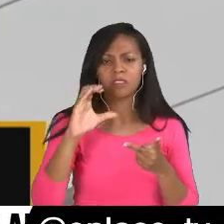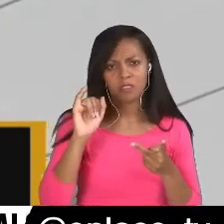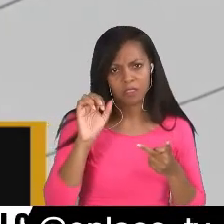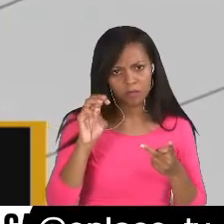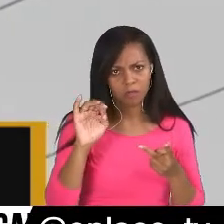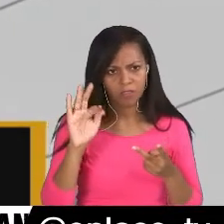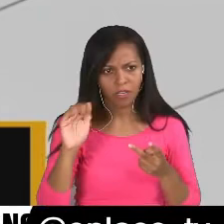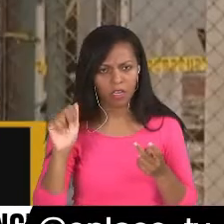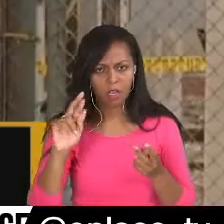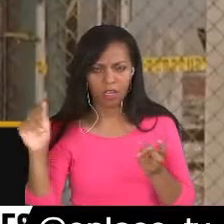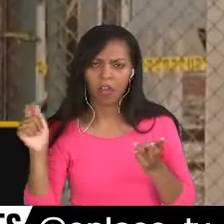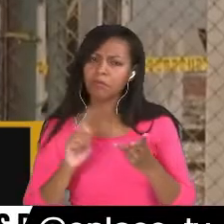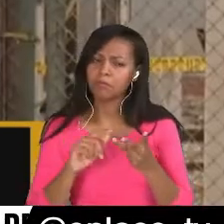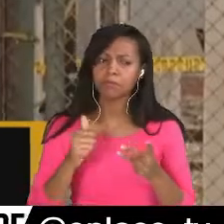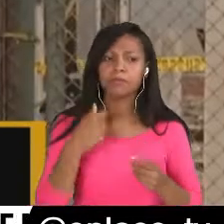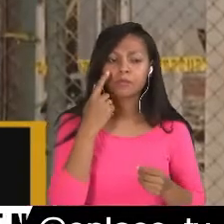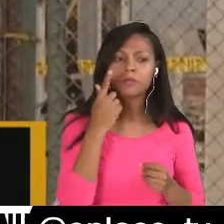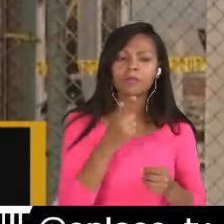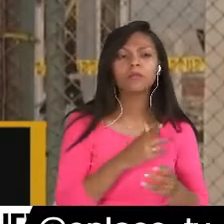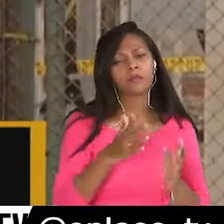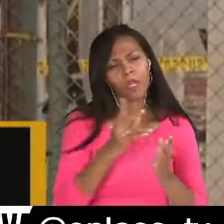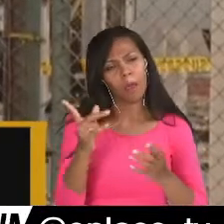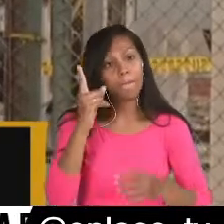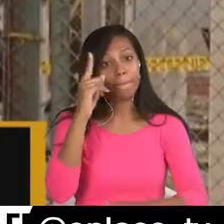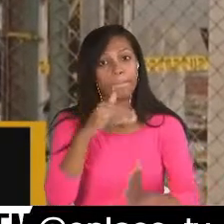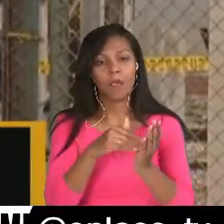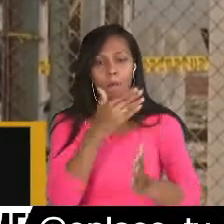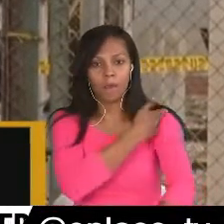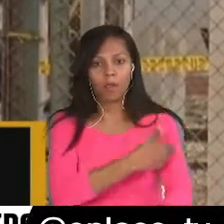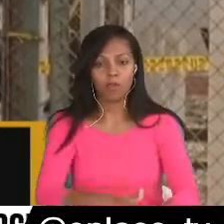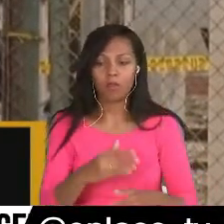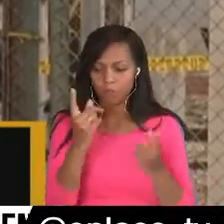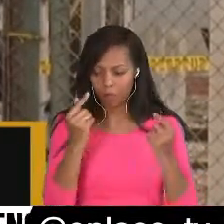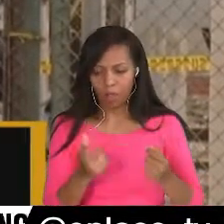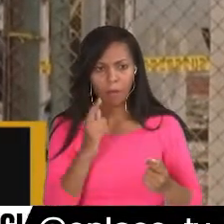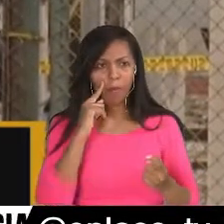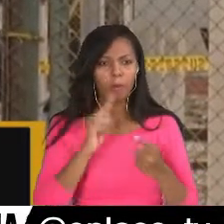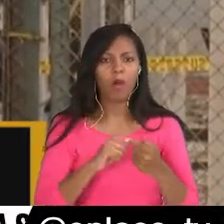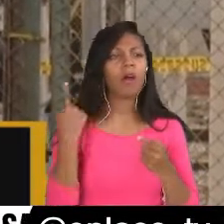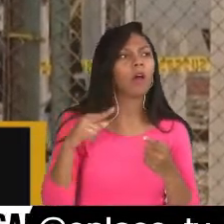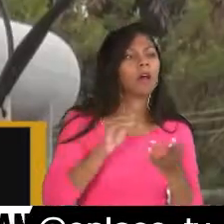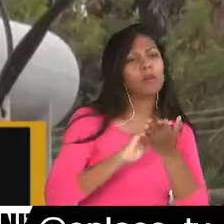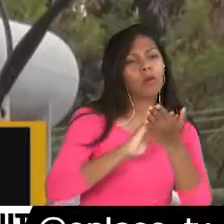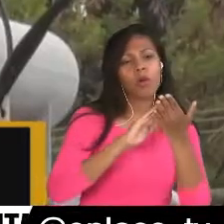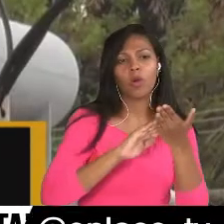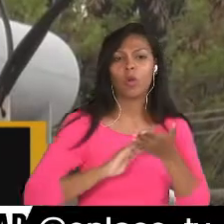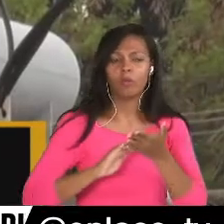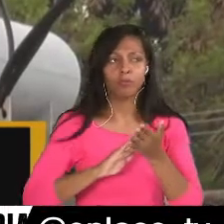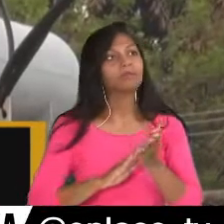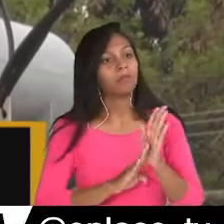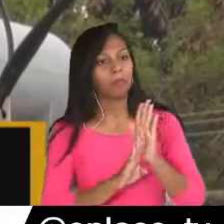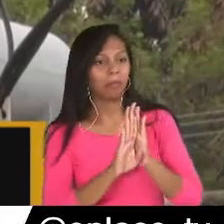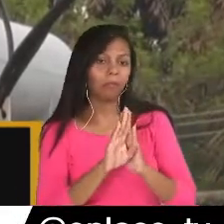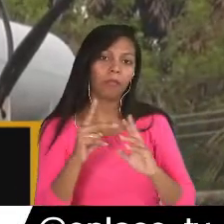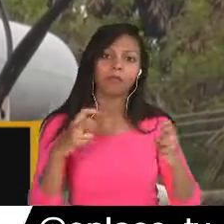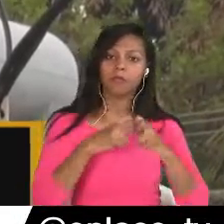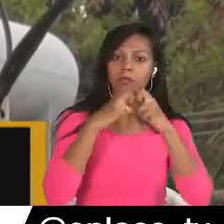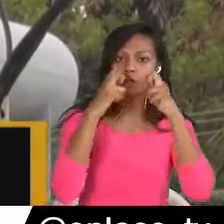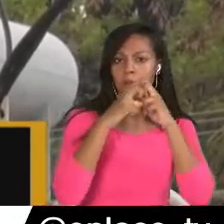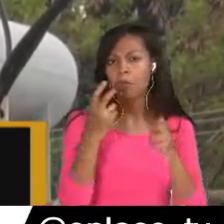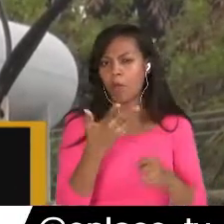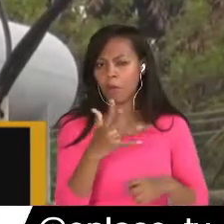millones de pesos. Estas inversiones permitirán mejorar la confiabilidad y calidad del servicio de energía eléctrica de los 23 mil